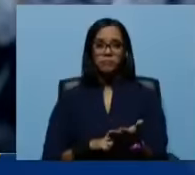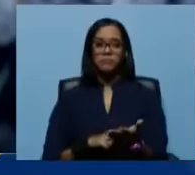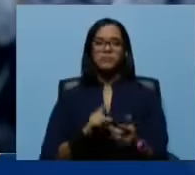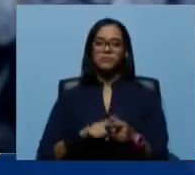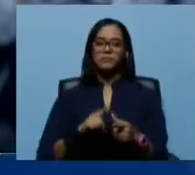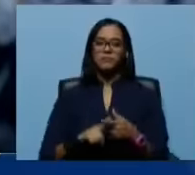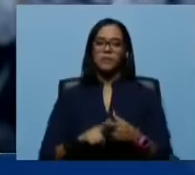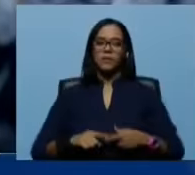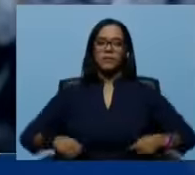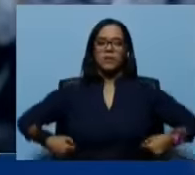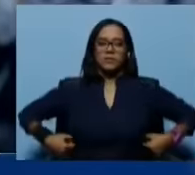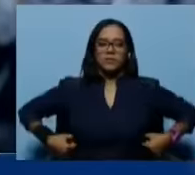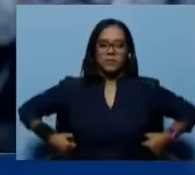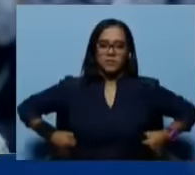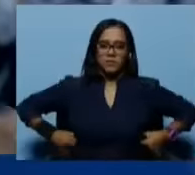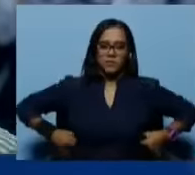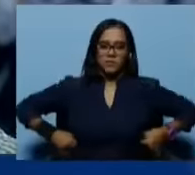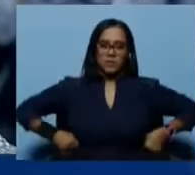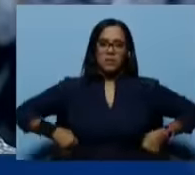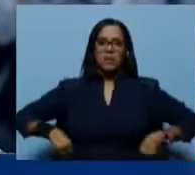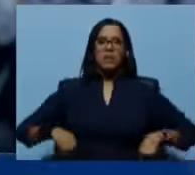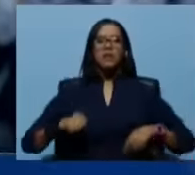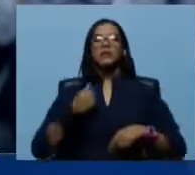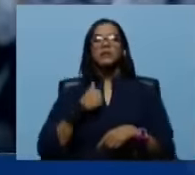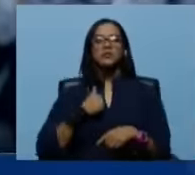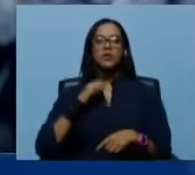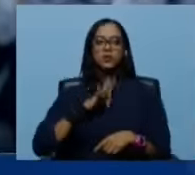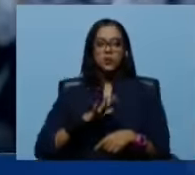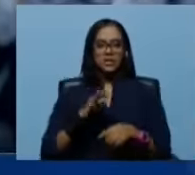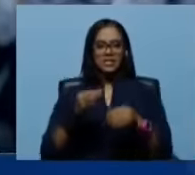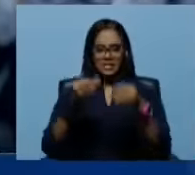Entonces, yo estoy seguro,